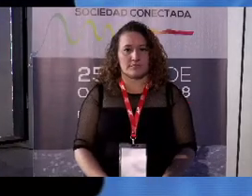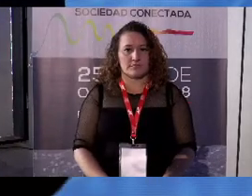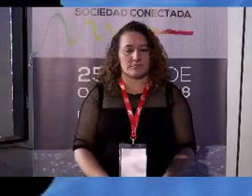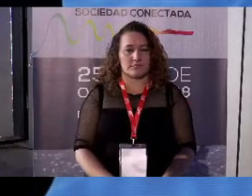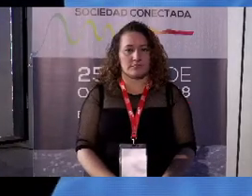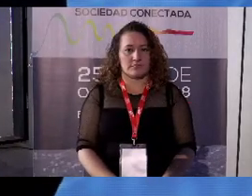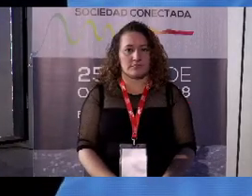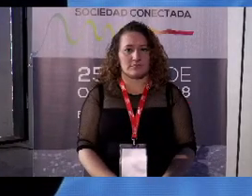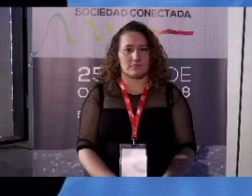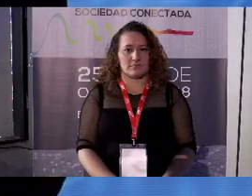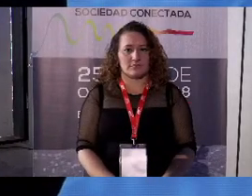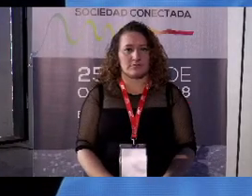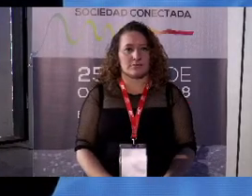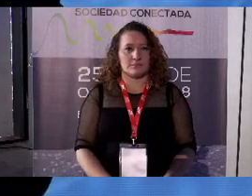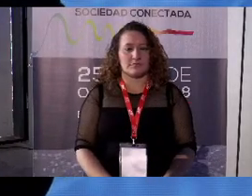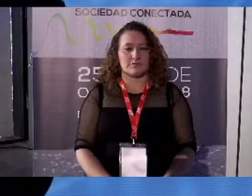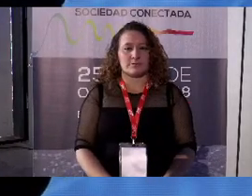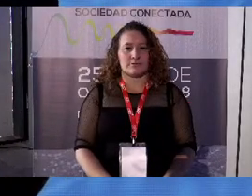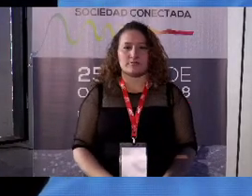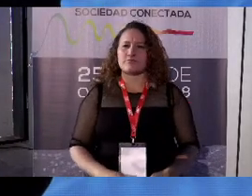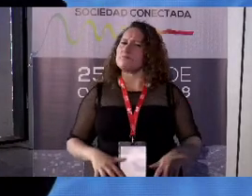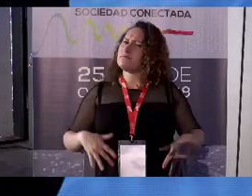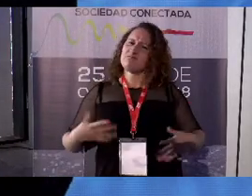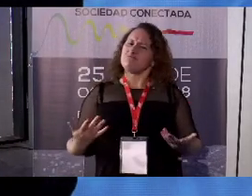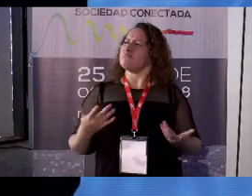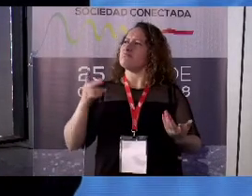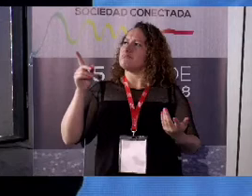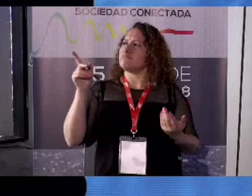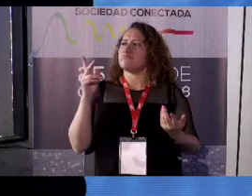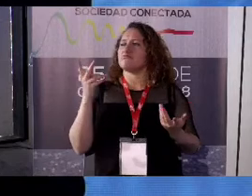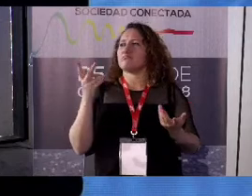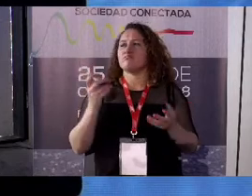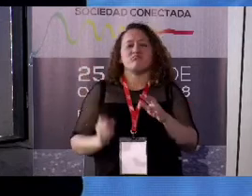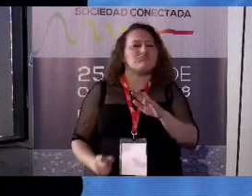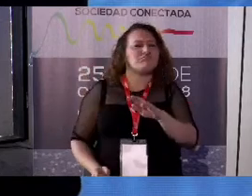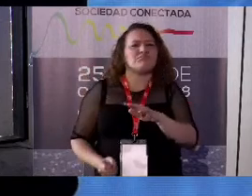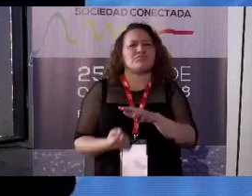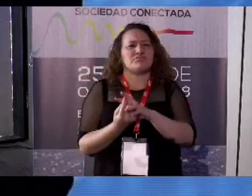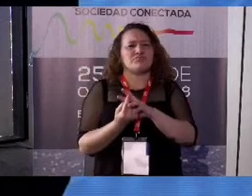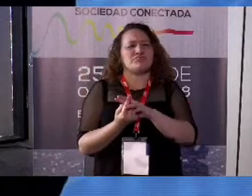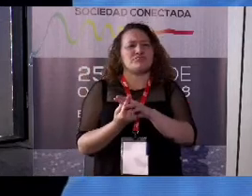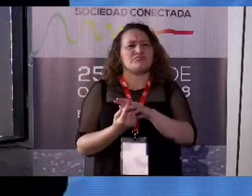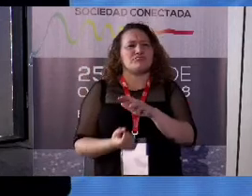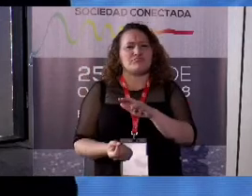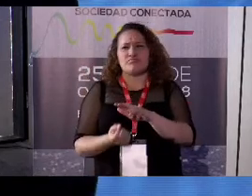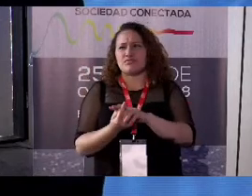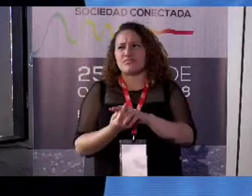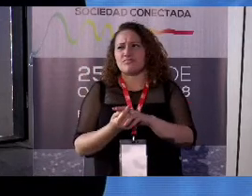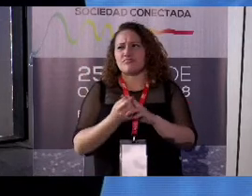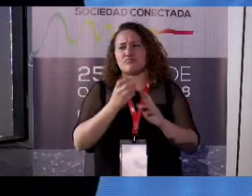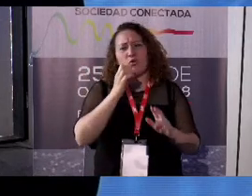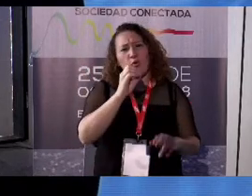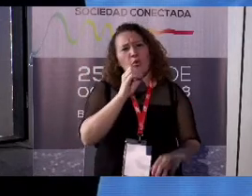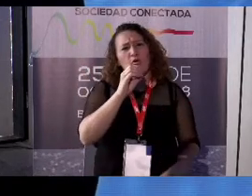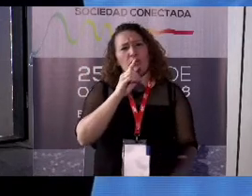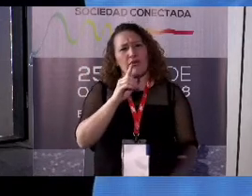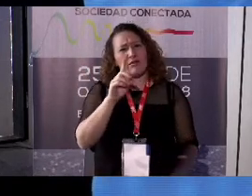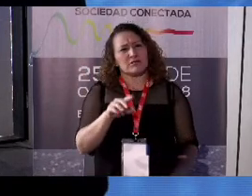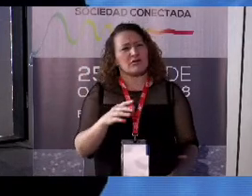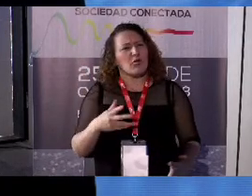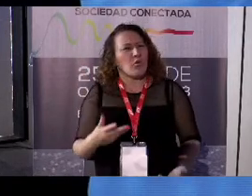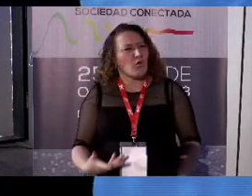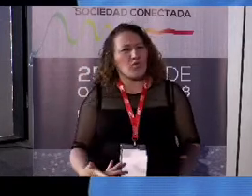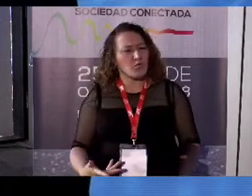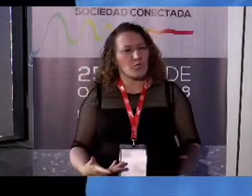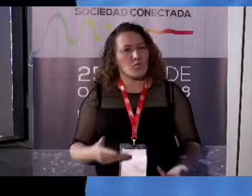objetivos Cómo fue que nacieron o empezaron a generarse estas agendas de desarrollo